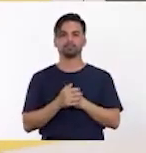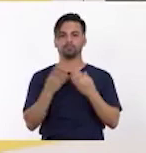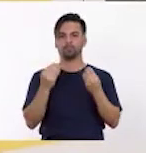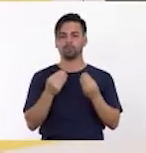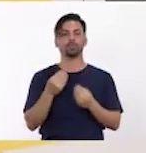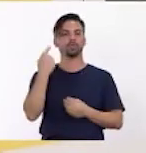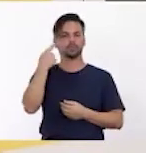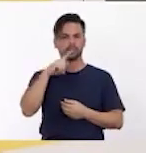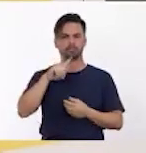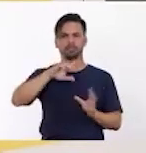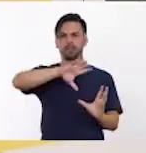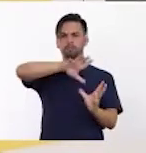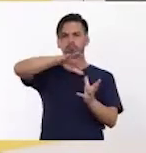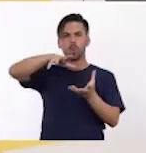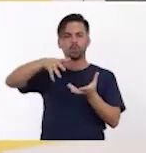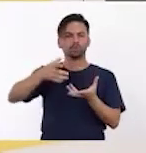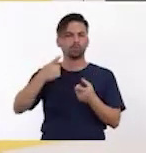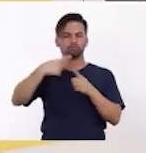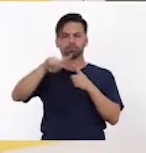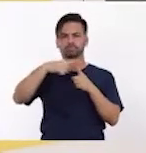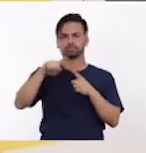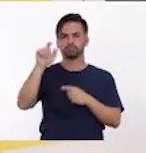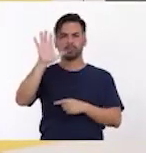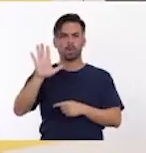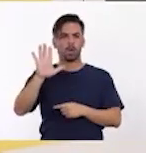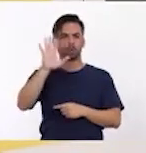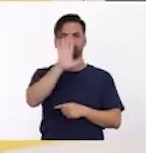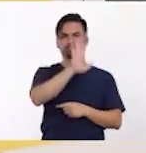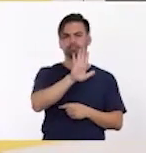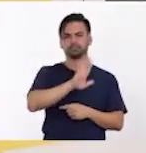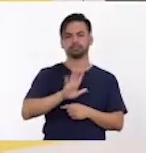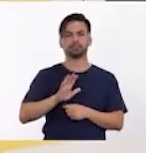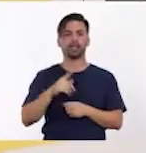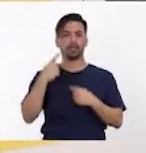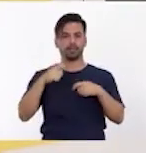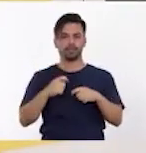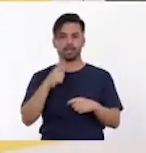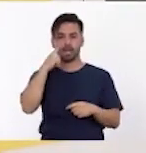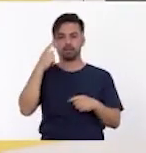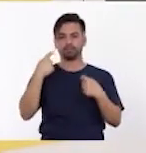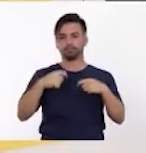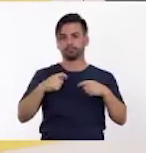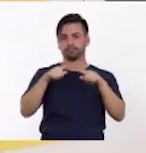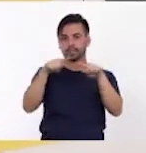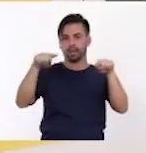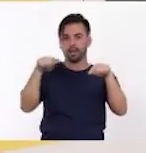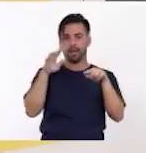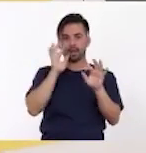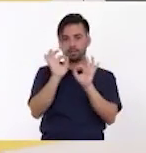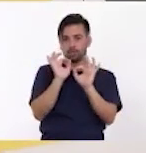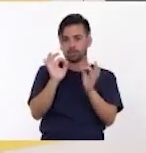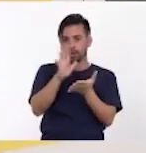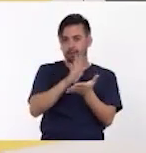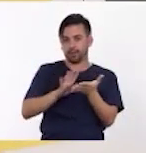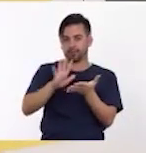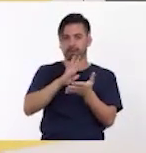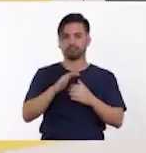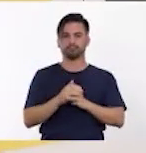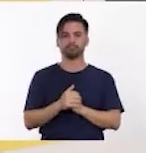mundial también deben destacar las diferentes áreas protegidas. Allá en Australia,